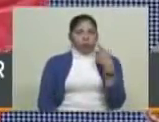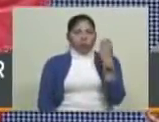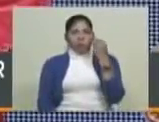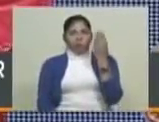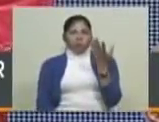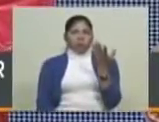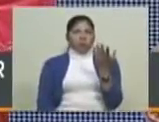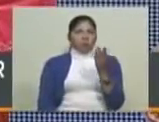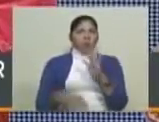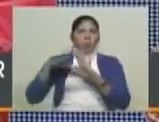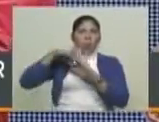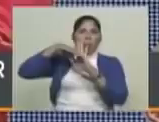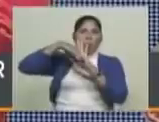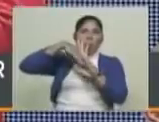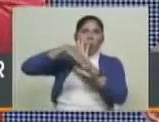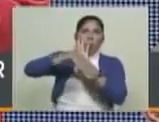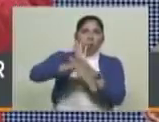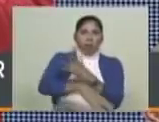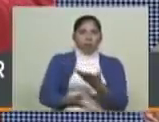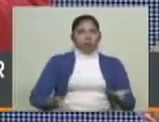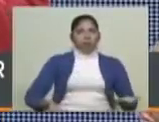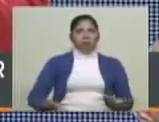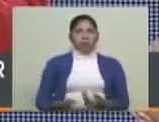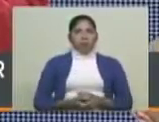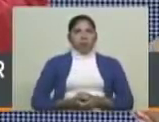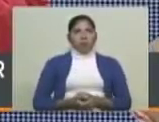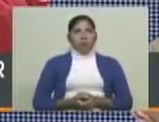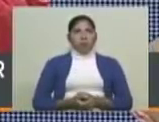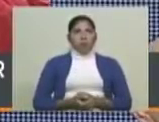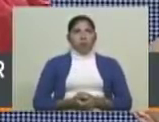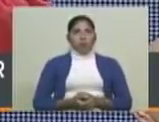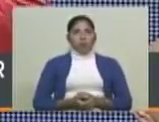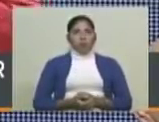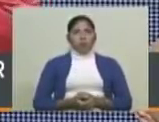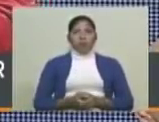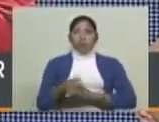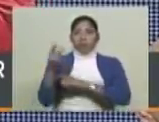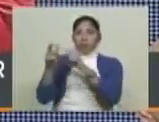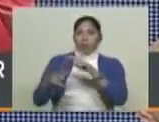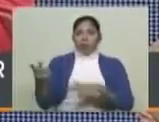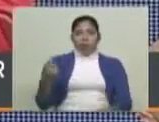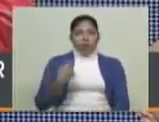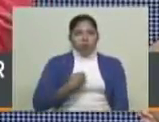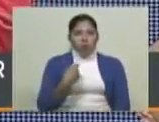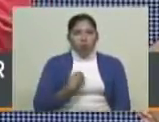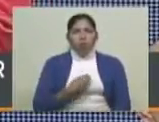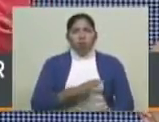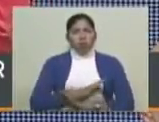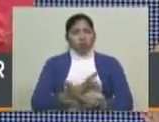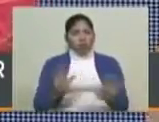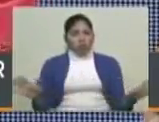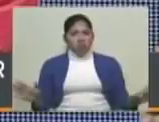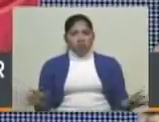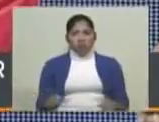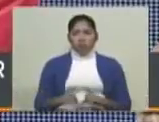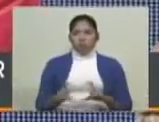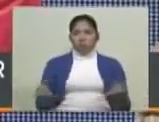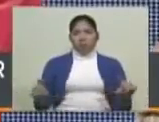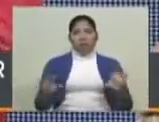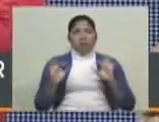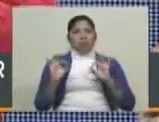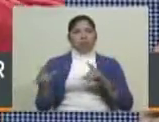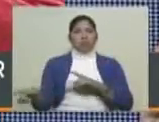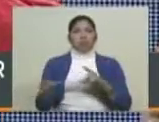supuestamente, con todas las personas en edad de ser jubiladas o pensionadas, ya con su pensión por el Estado